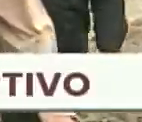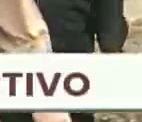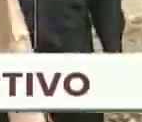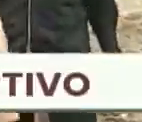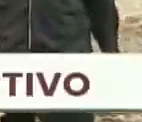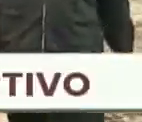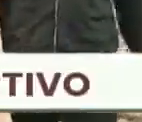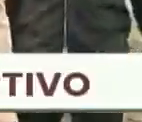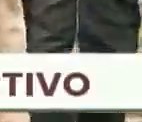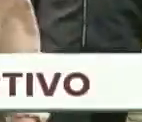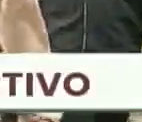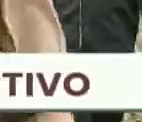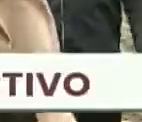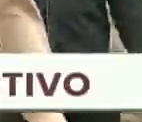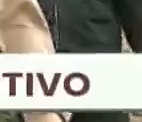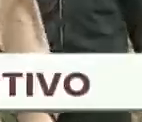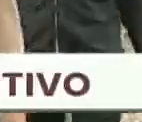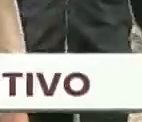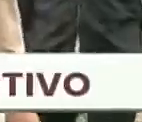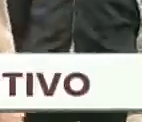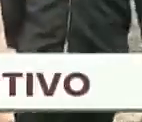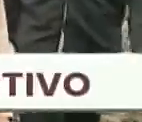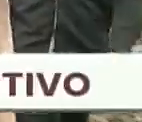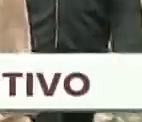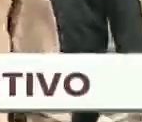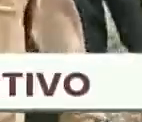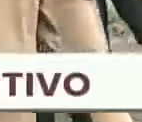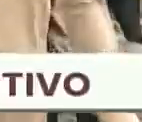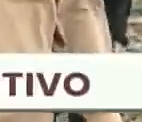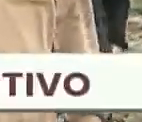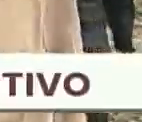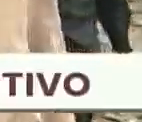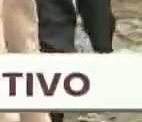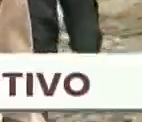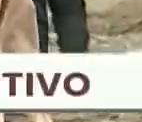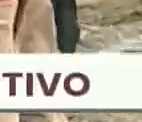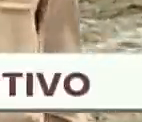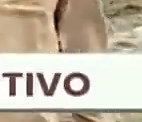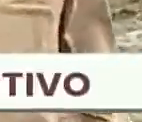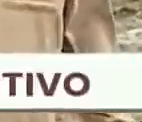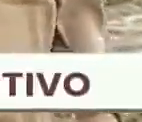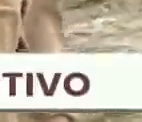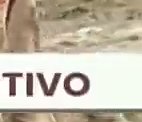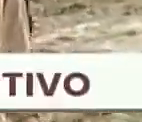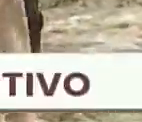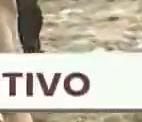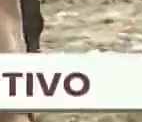Divisiones.